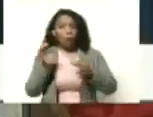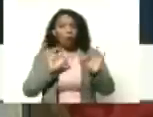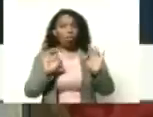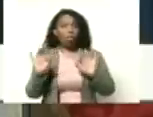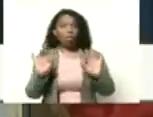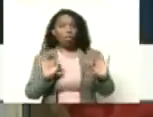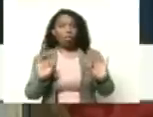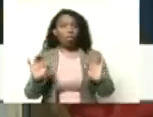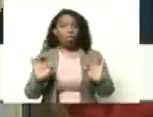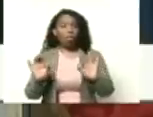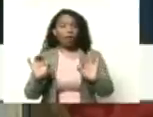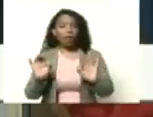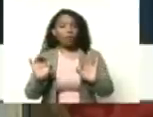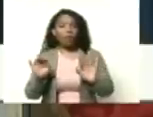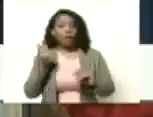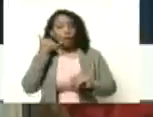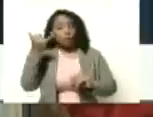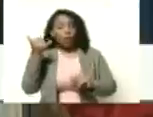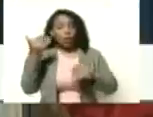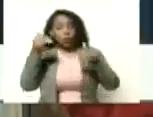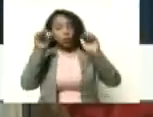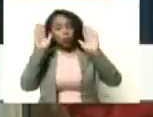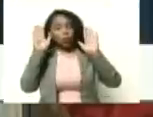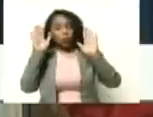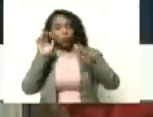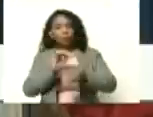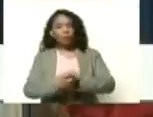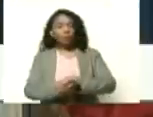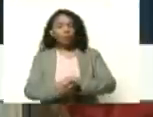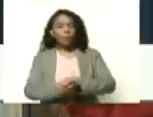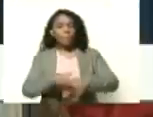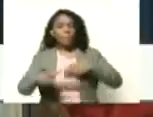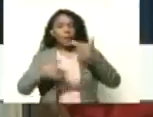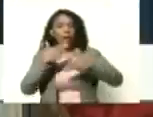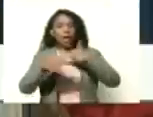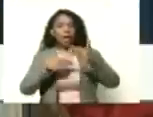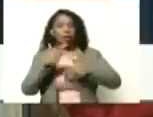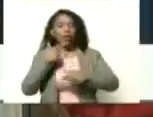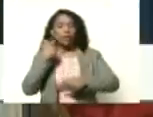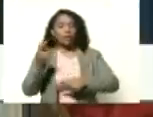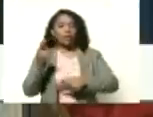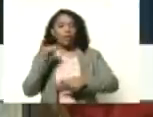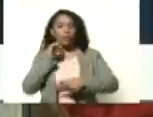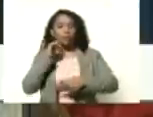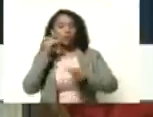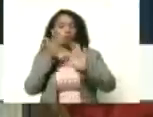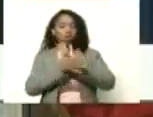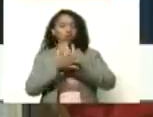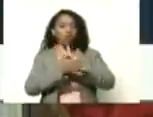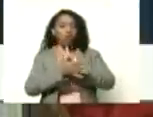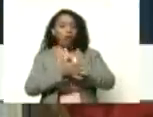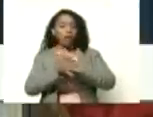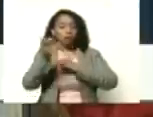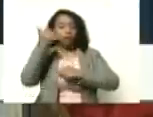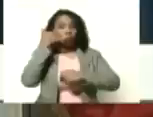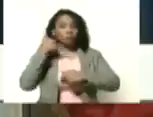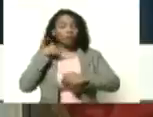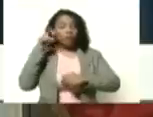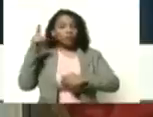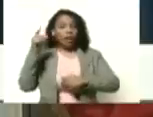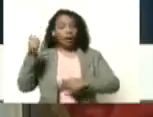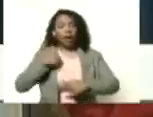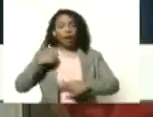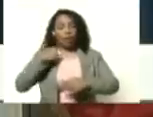la llamada con el supuesto mercenario que le estaba dando información a ella que la llamaba desde canadá